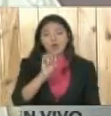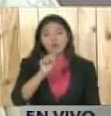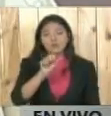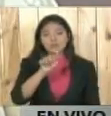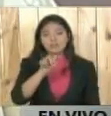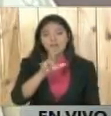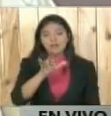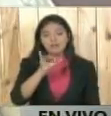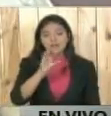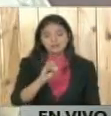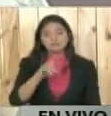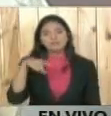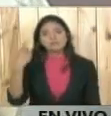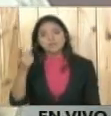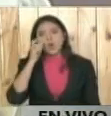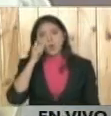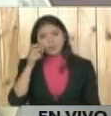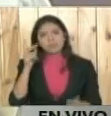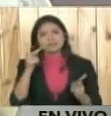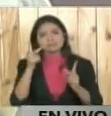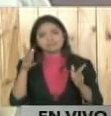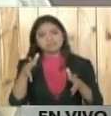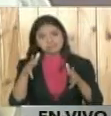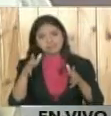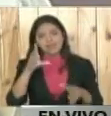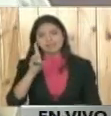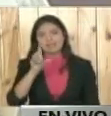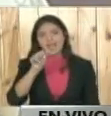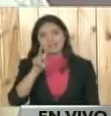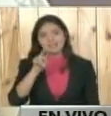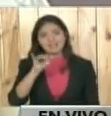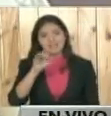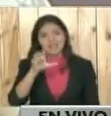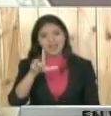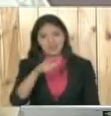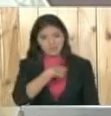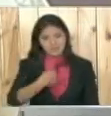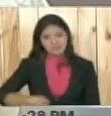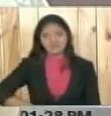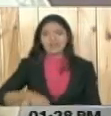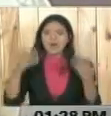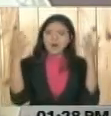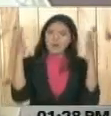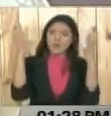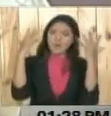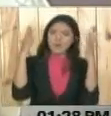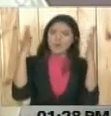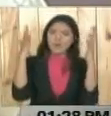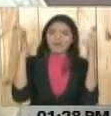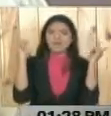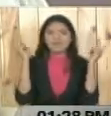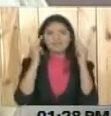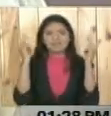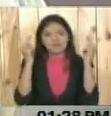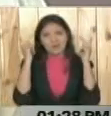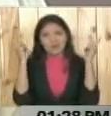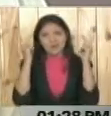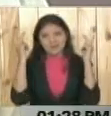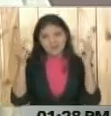al comandante de la victoria, Daniel Ortega. Nicaragua, un aplauso de victoria.